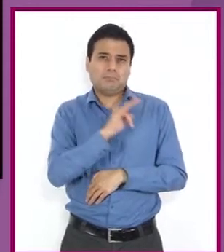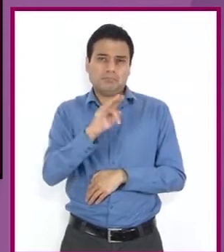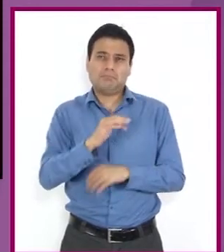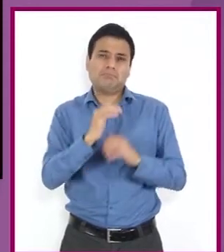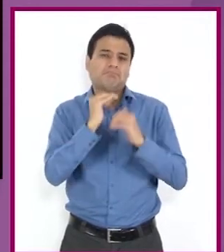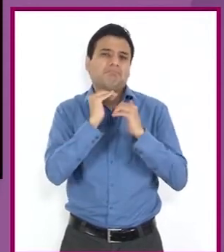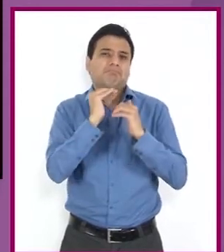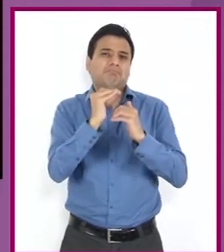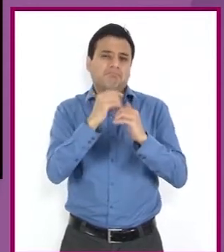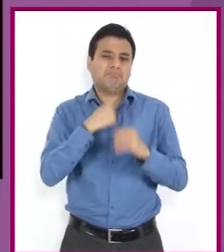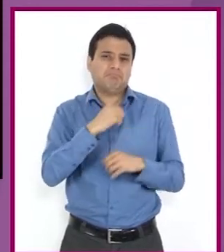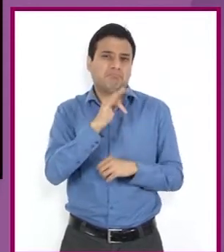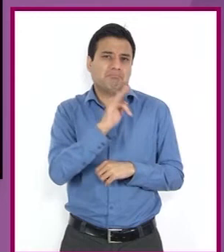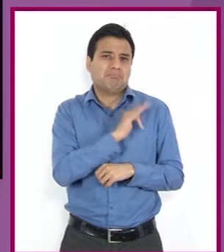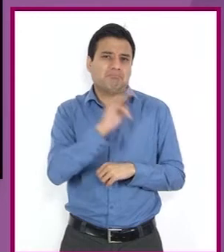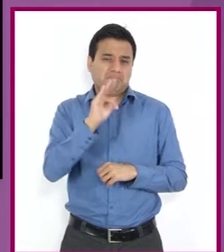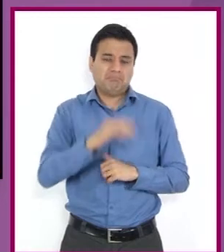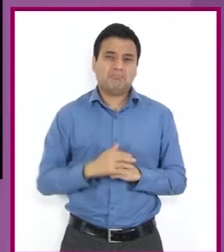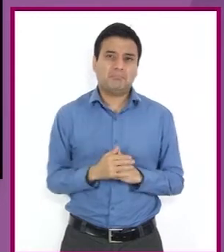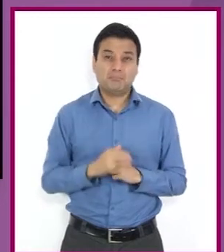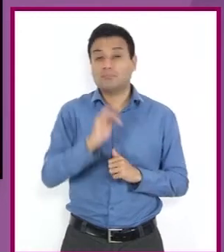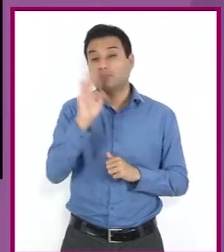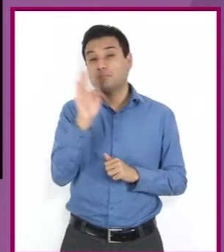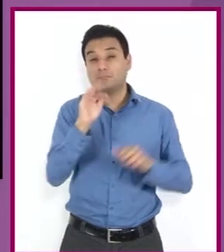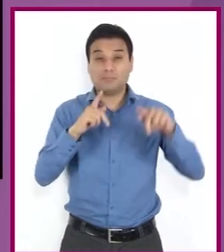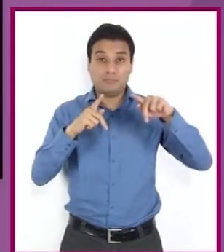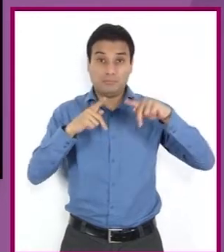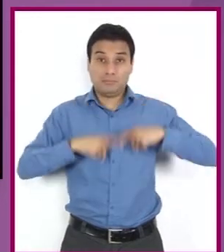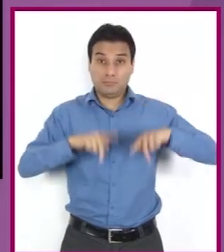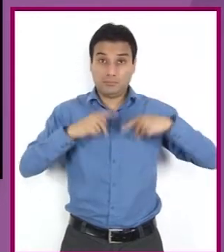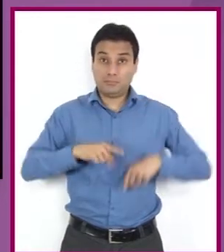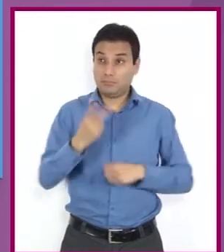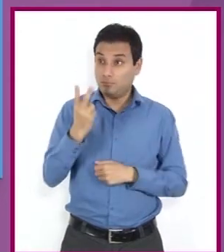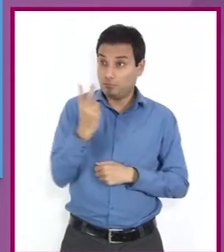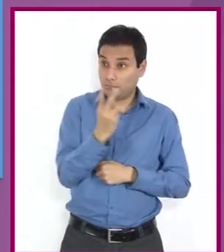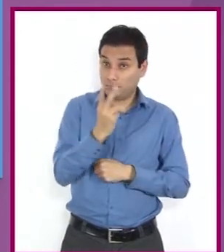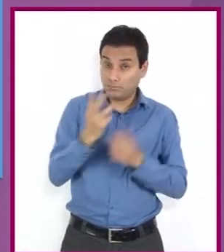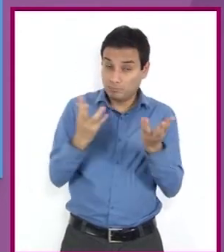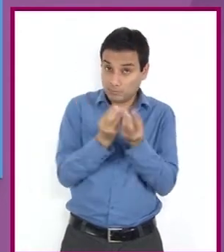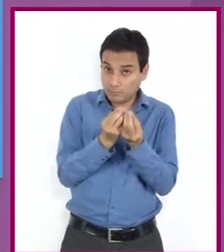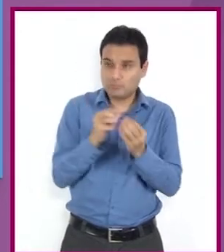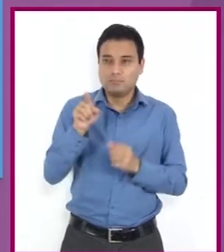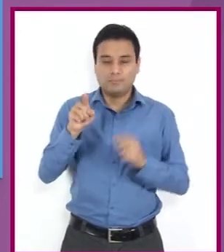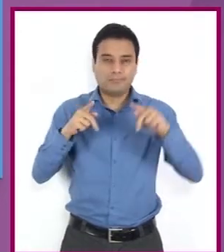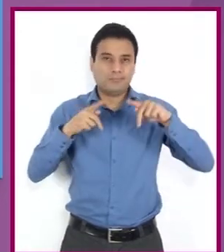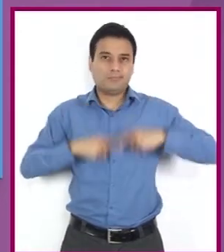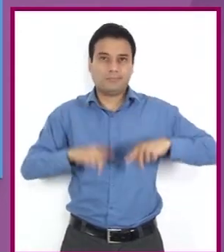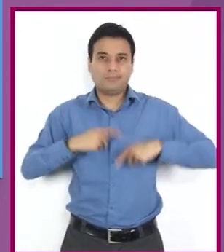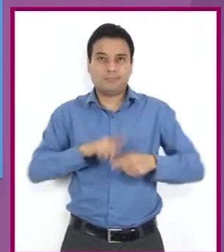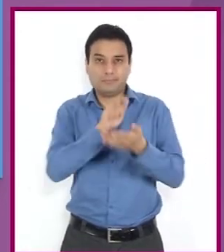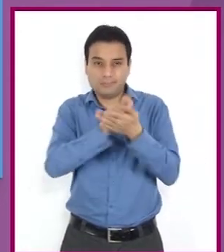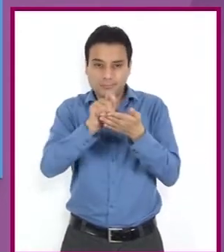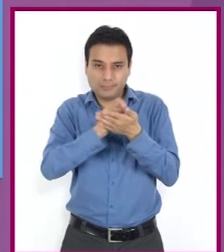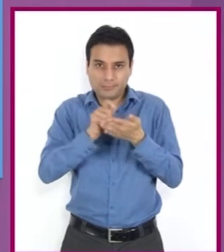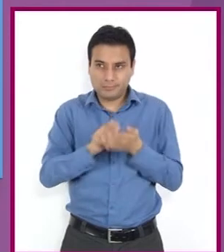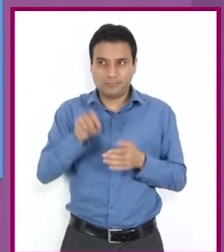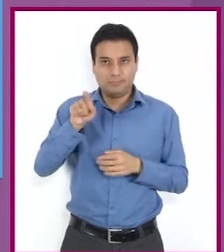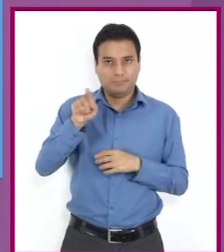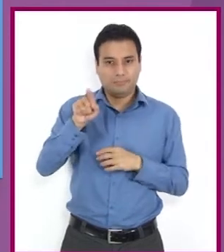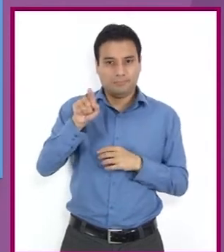página. En las obras coproducidas, es el argumentista quien indica el número de viñetas que deben incluirse en cada